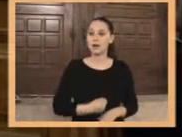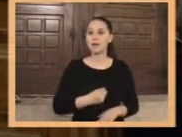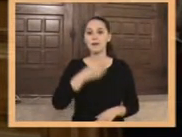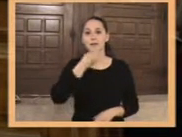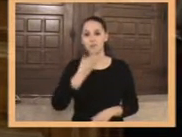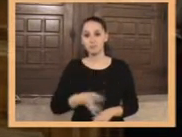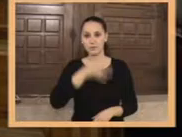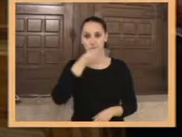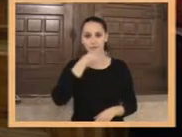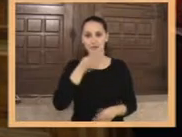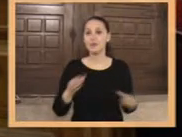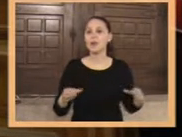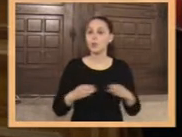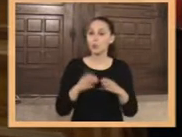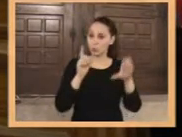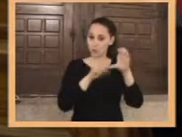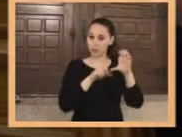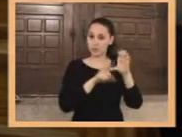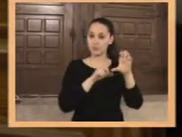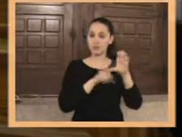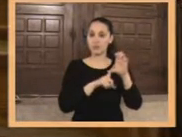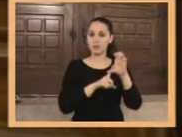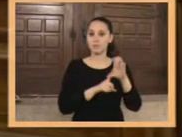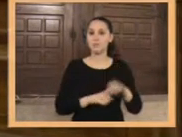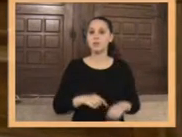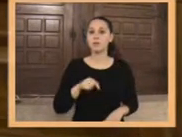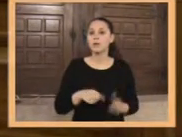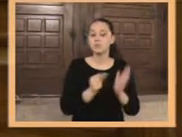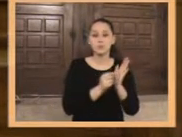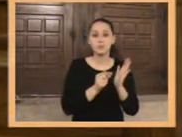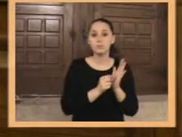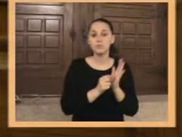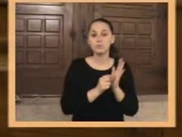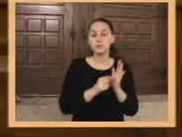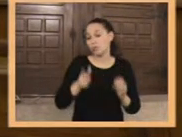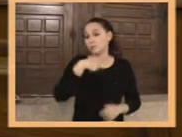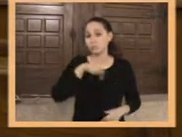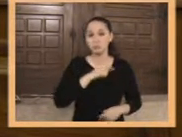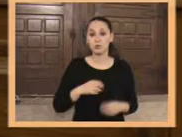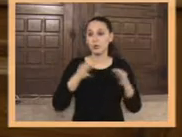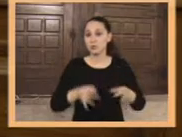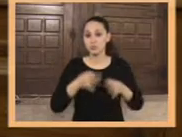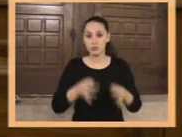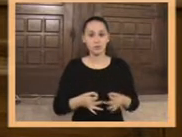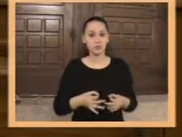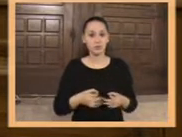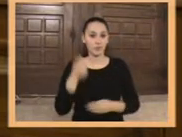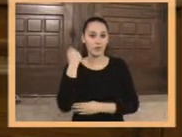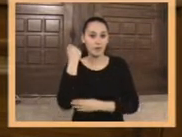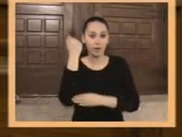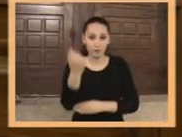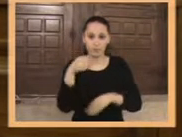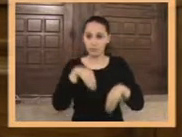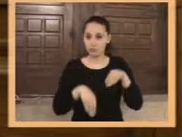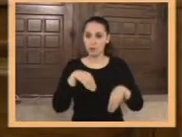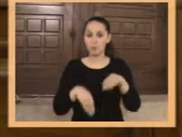en este asunto como en otros de parecido tenor, pues siempre hemos votado a favor de lo que creemos el interés de la ciudad, puesto que aquí se pide al